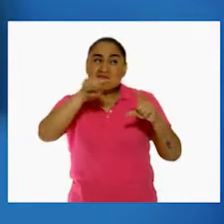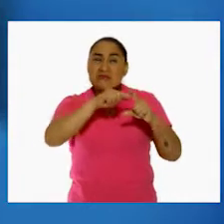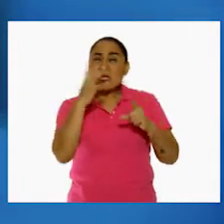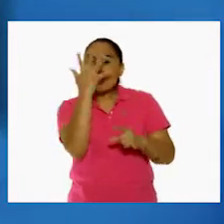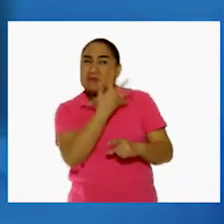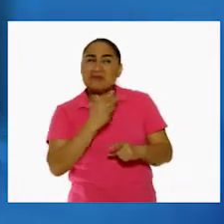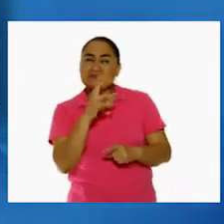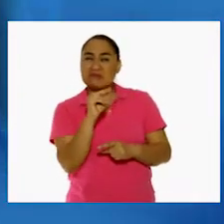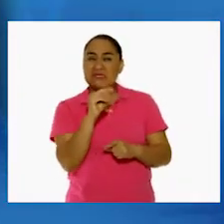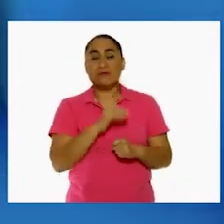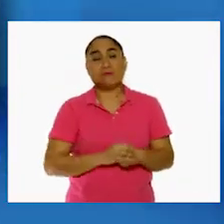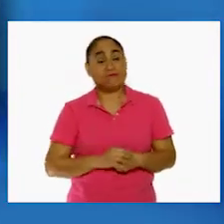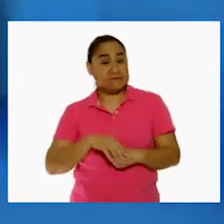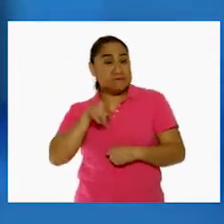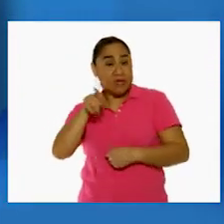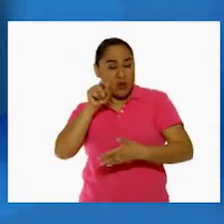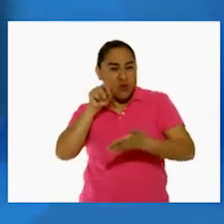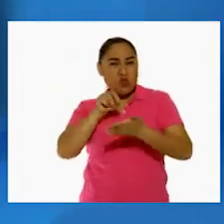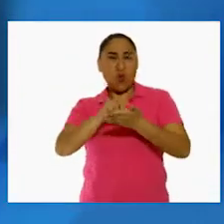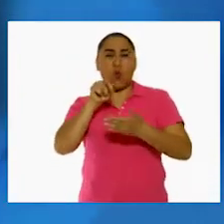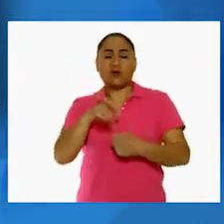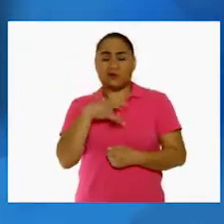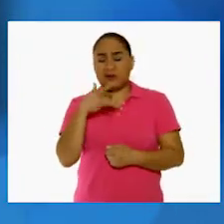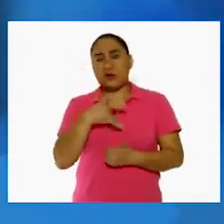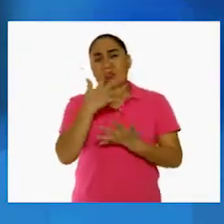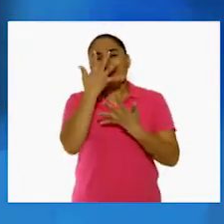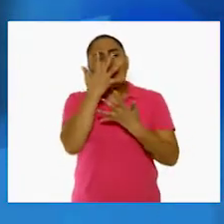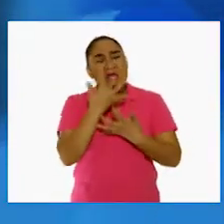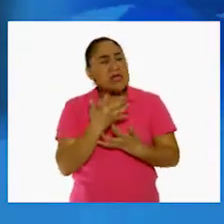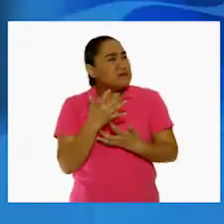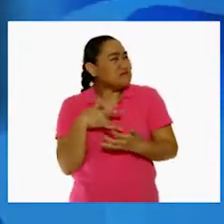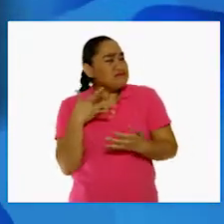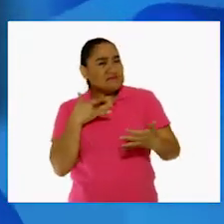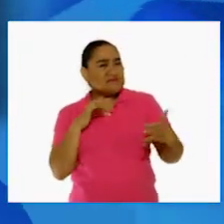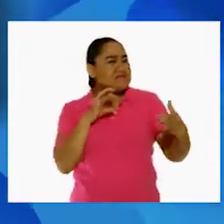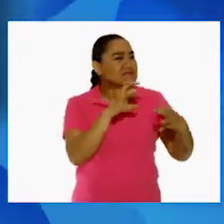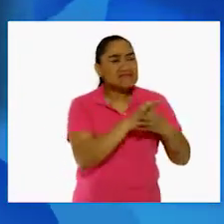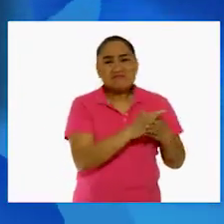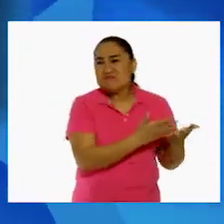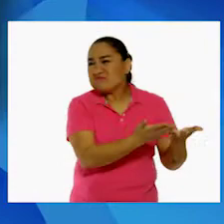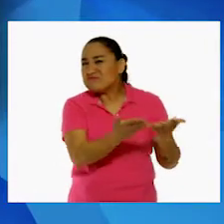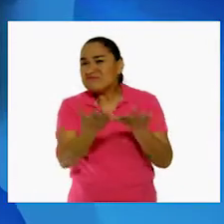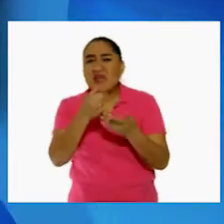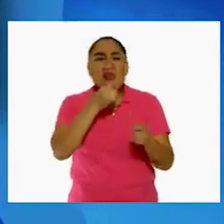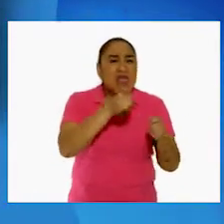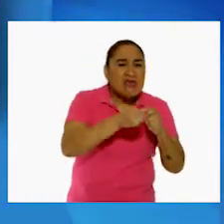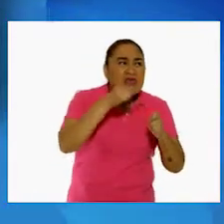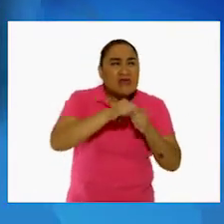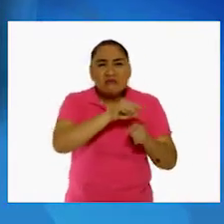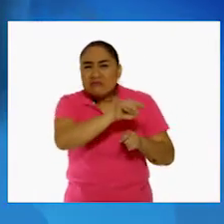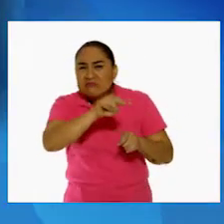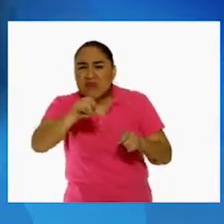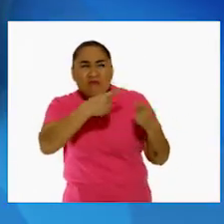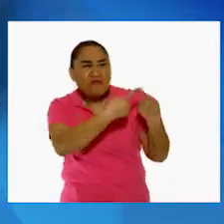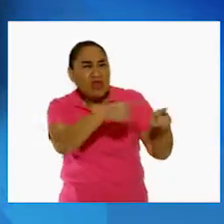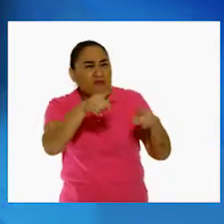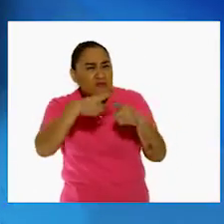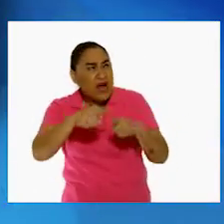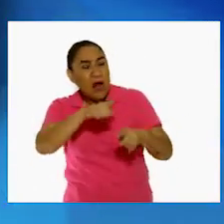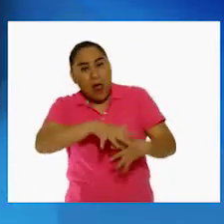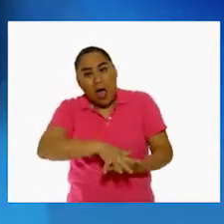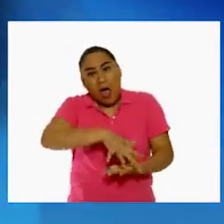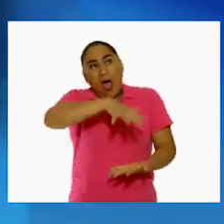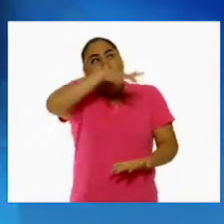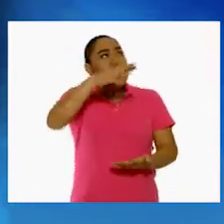sentía triste, no encajaba, era tan diferente a todas las demás letras. Ellas eran tan grandes y